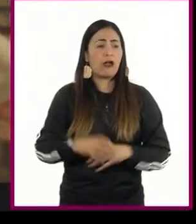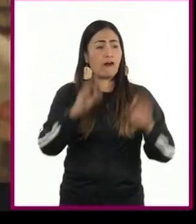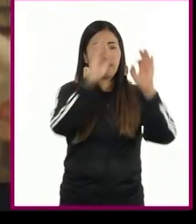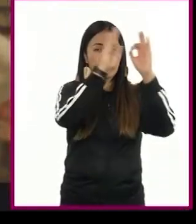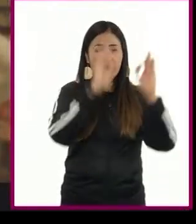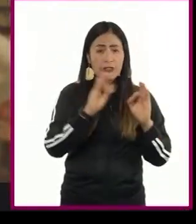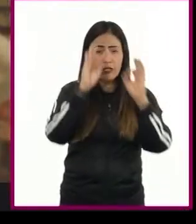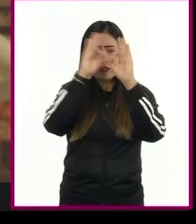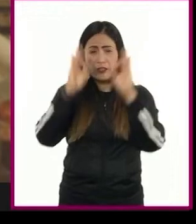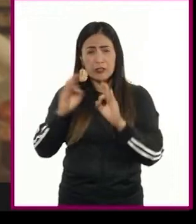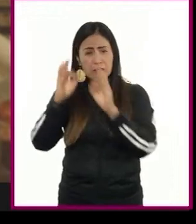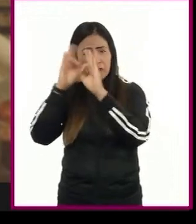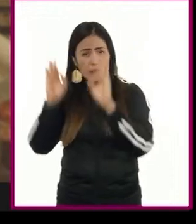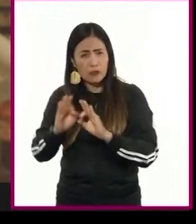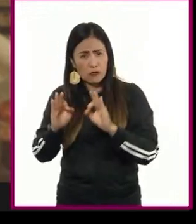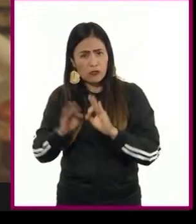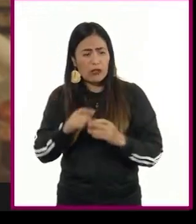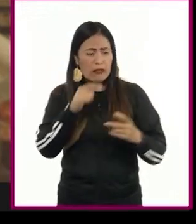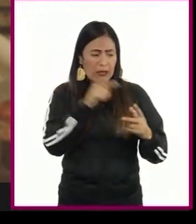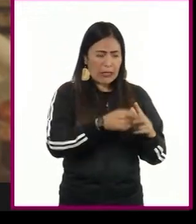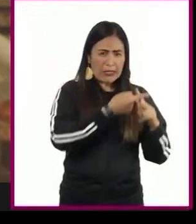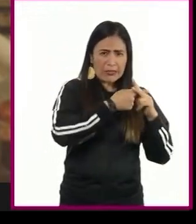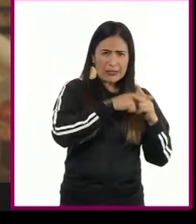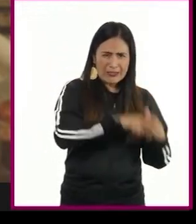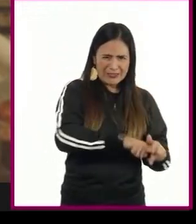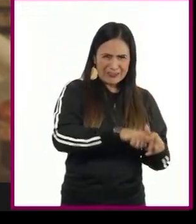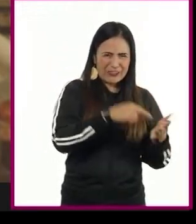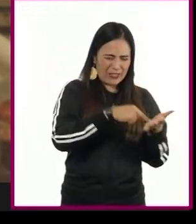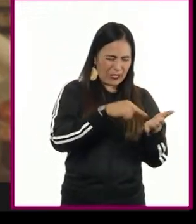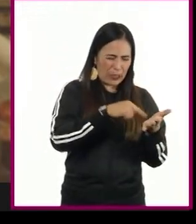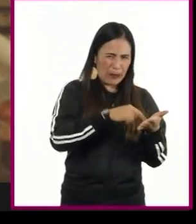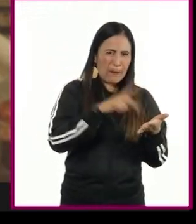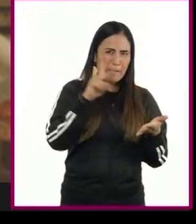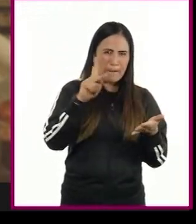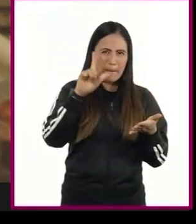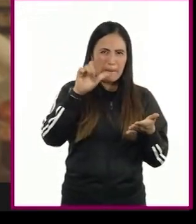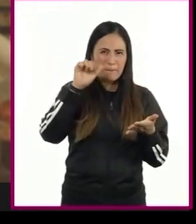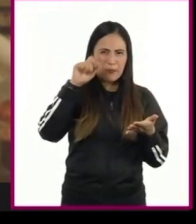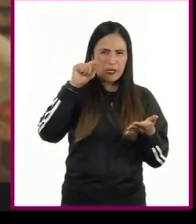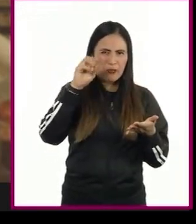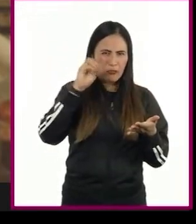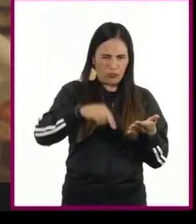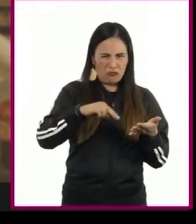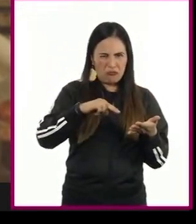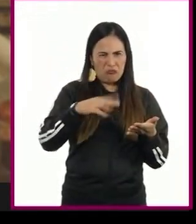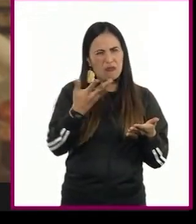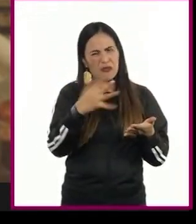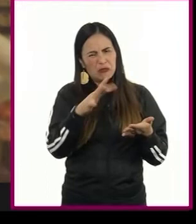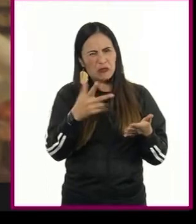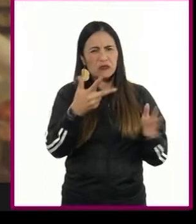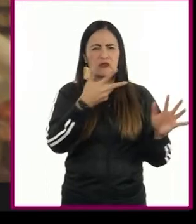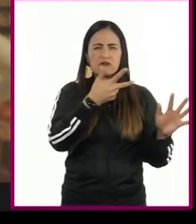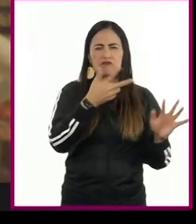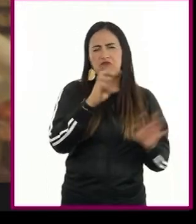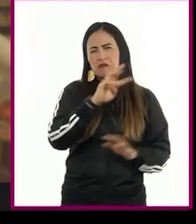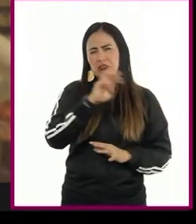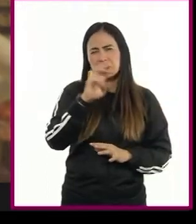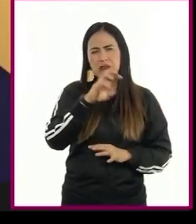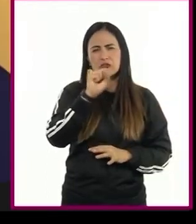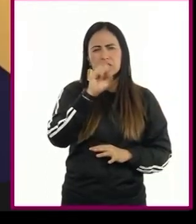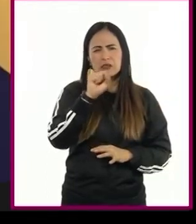sólidos aparecen desde el libro del Timeo de Platón hacia el 360 antes de nuestra